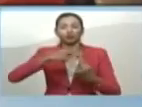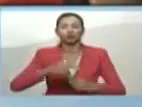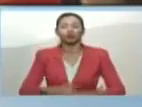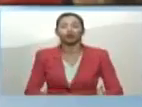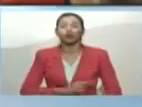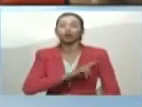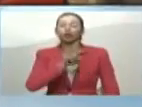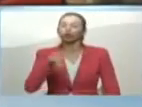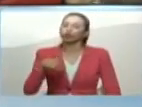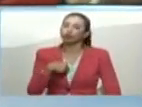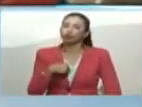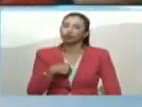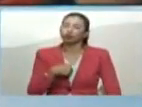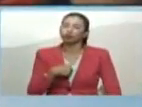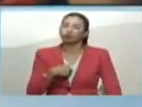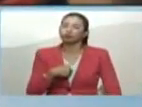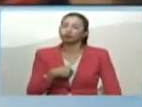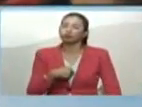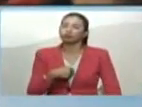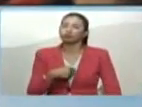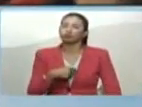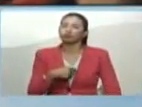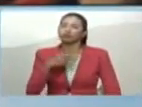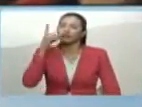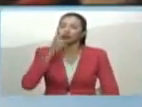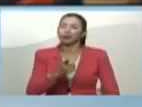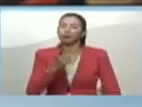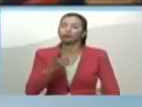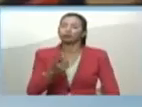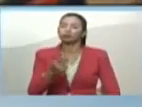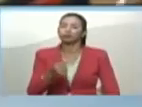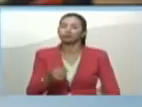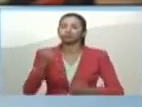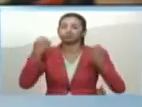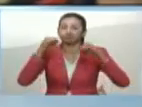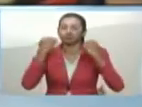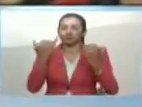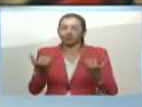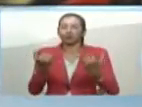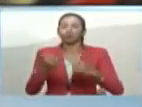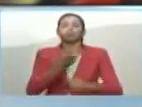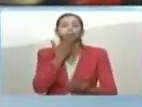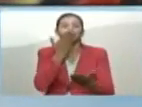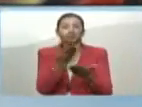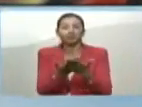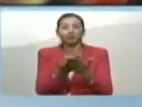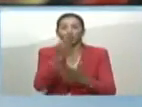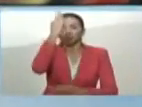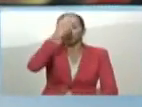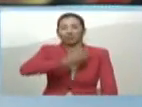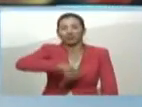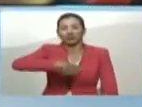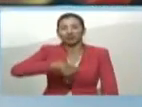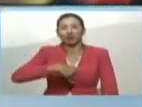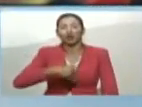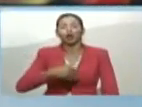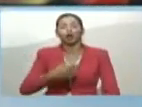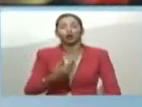nosotros debemos de aplicar, en este caso, planteamos el Consejo Presidencial de